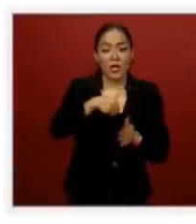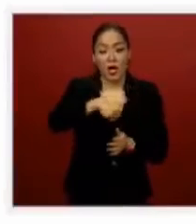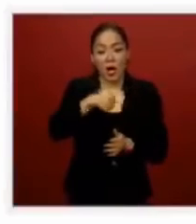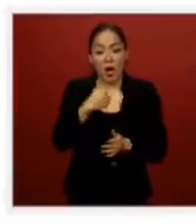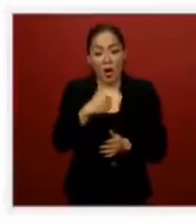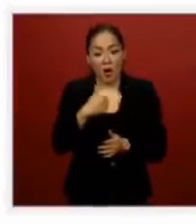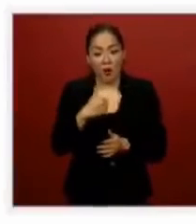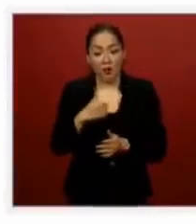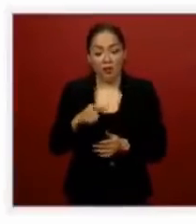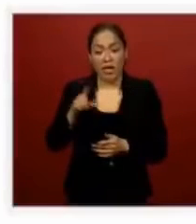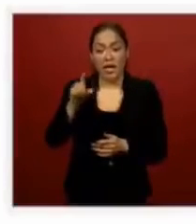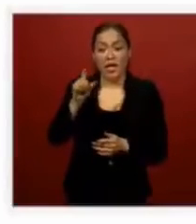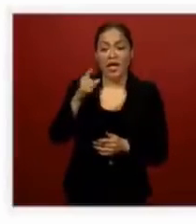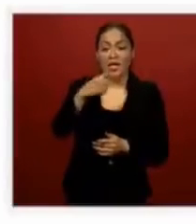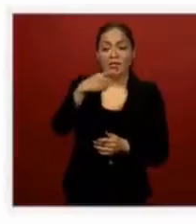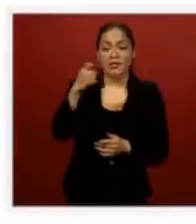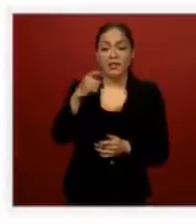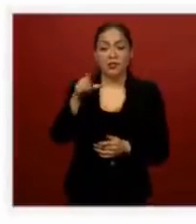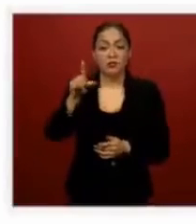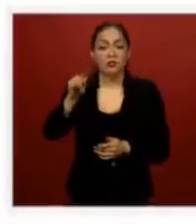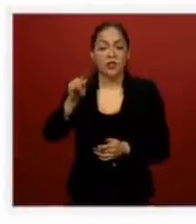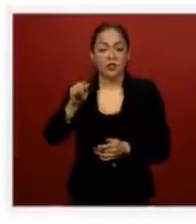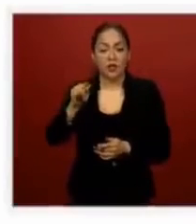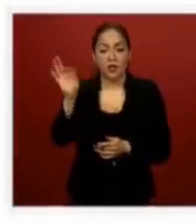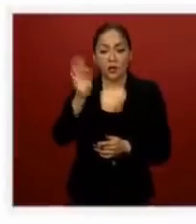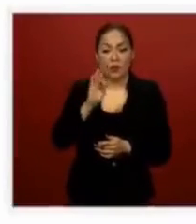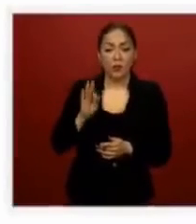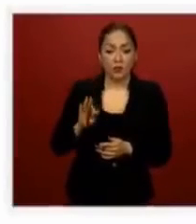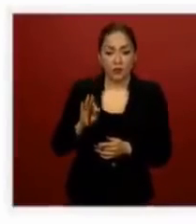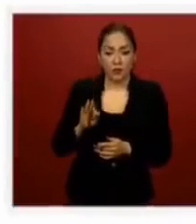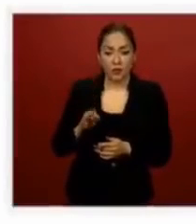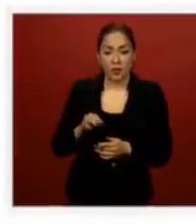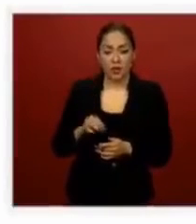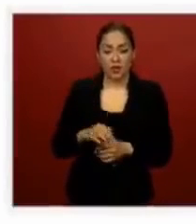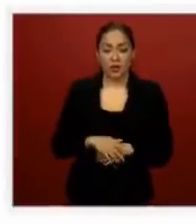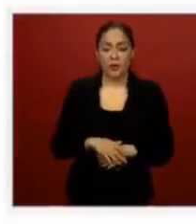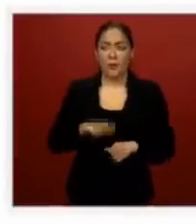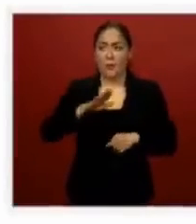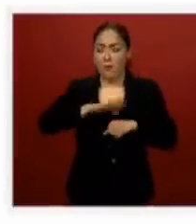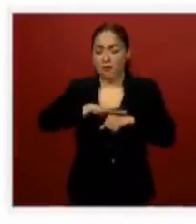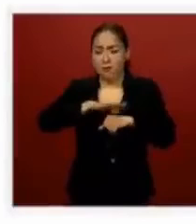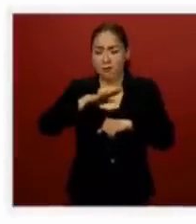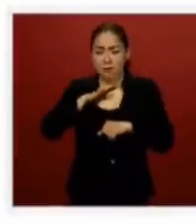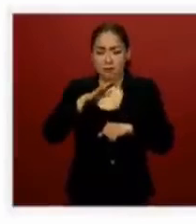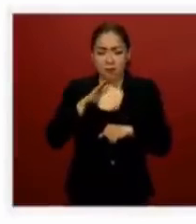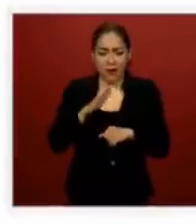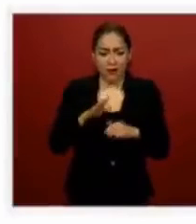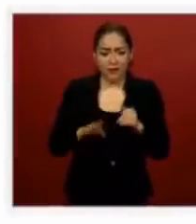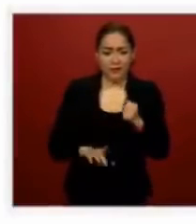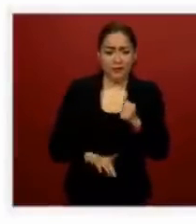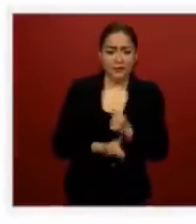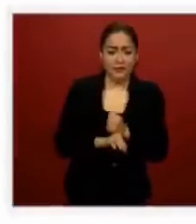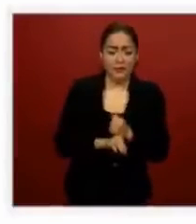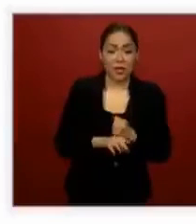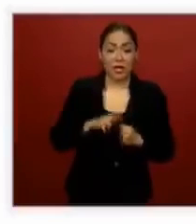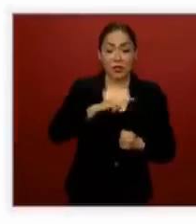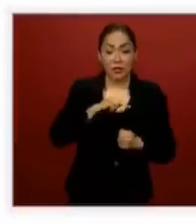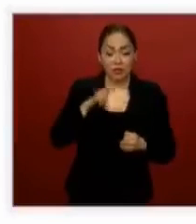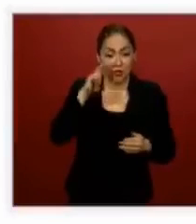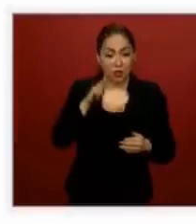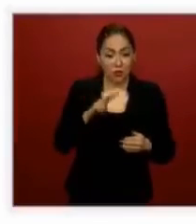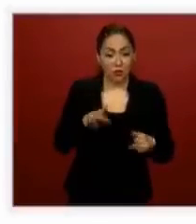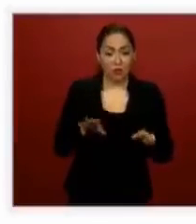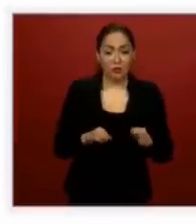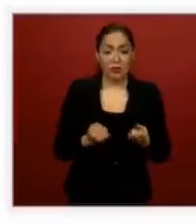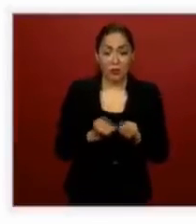acercábamos ya al 170% de demanda, muy cerca de las 2/3 partes. De seguir a ese ritmo, en el